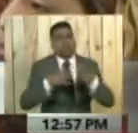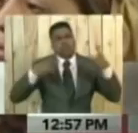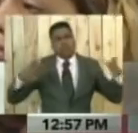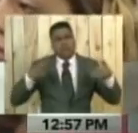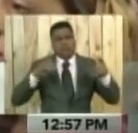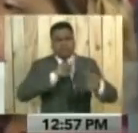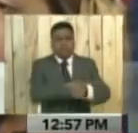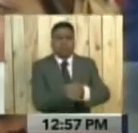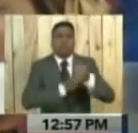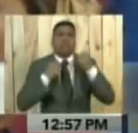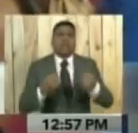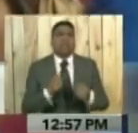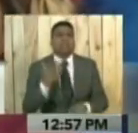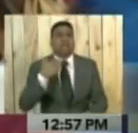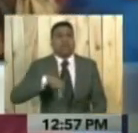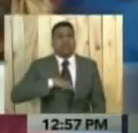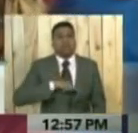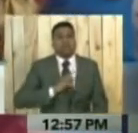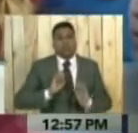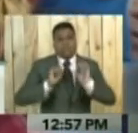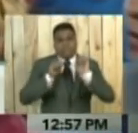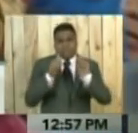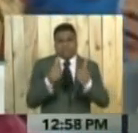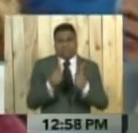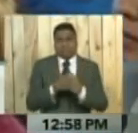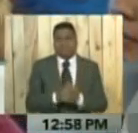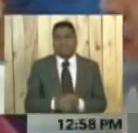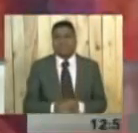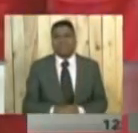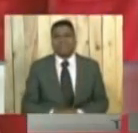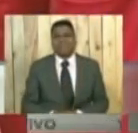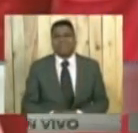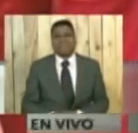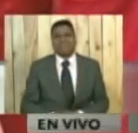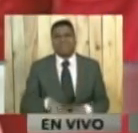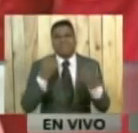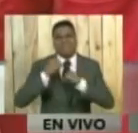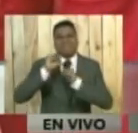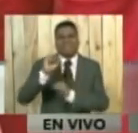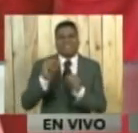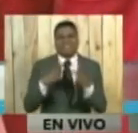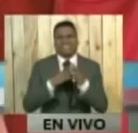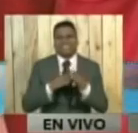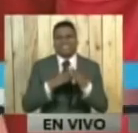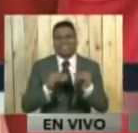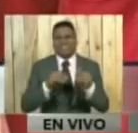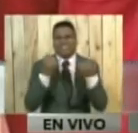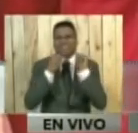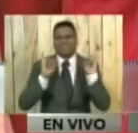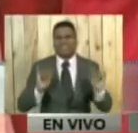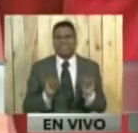fortaleza. Nosotros nacimos para defender la independencia.